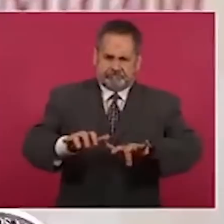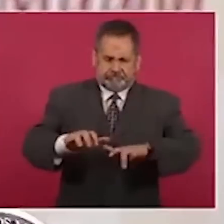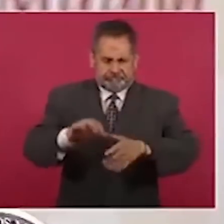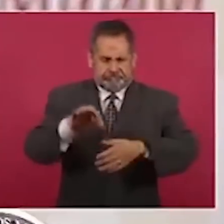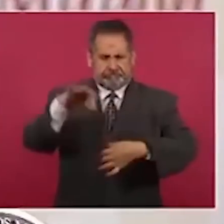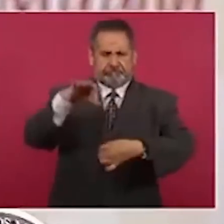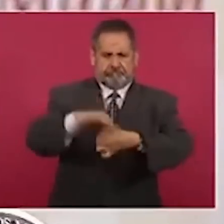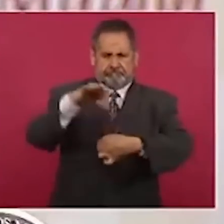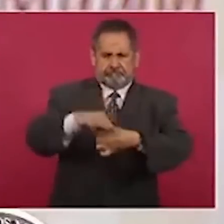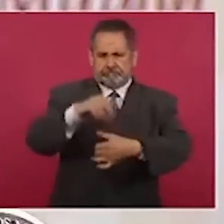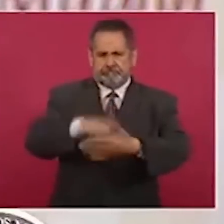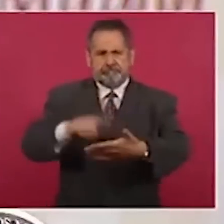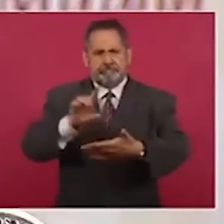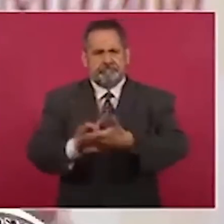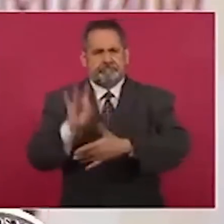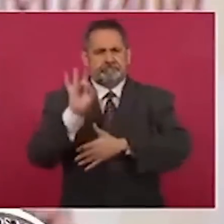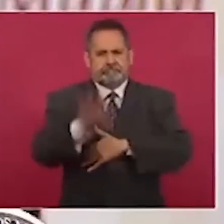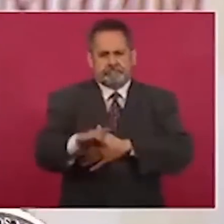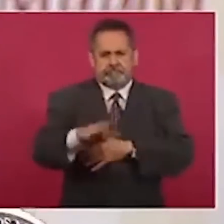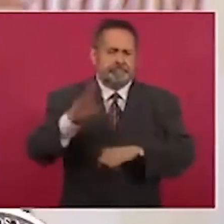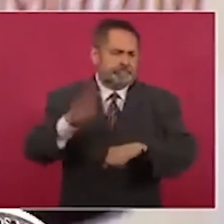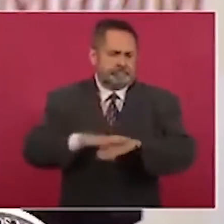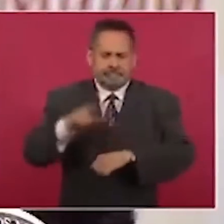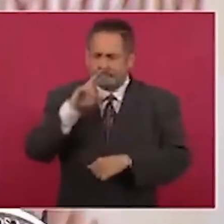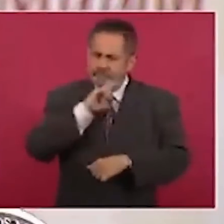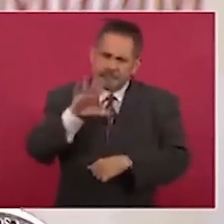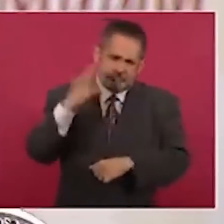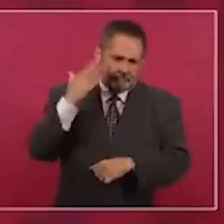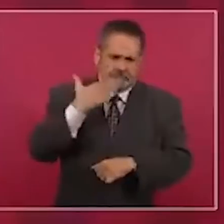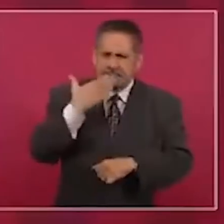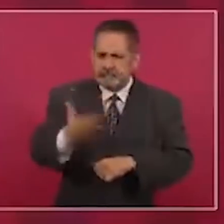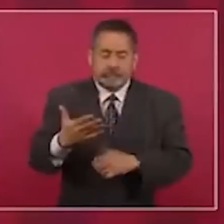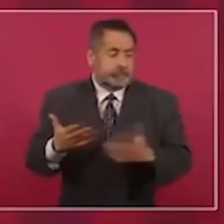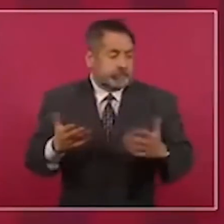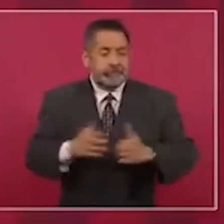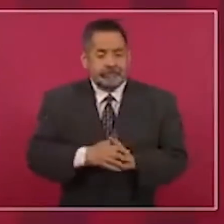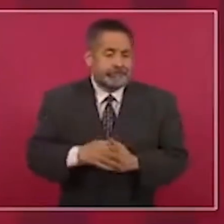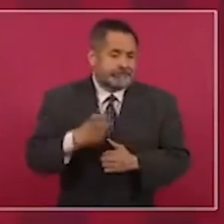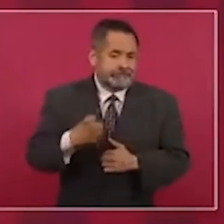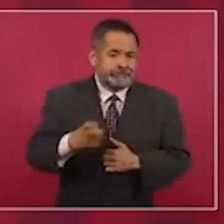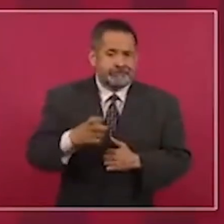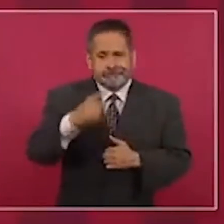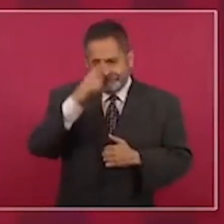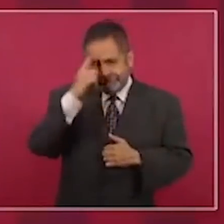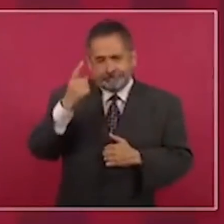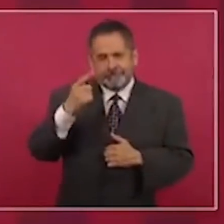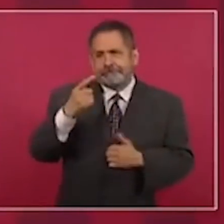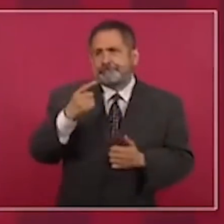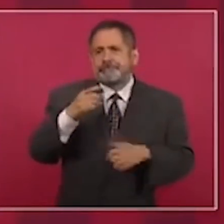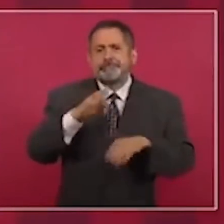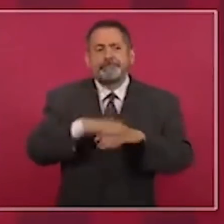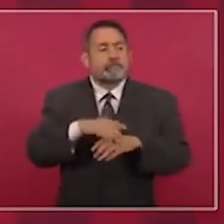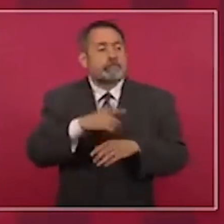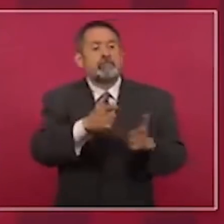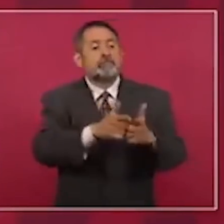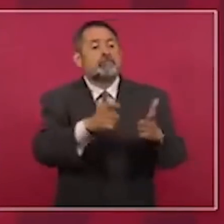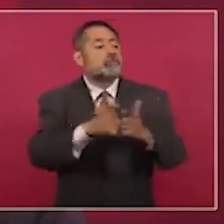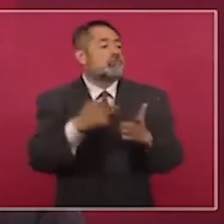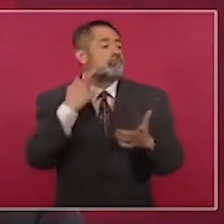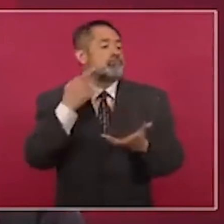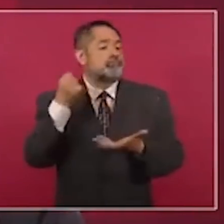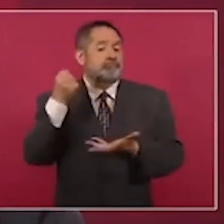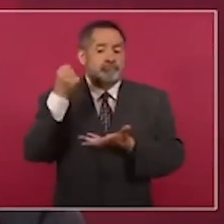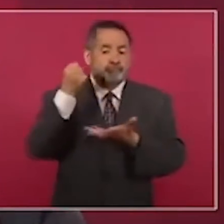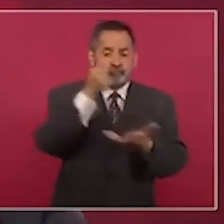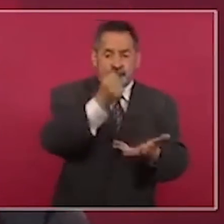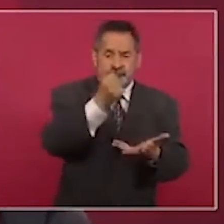un procedimiento más ágil. Y finalmente, pues se reduce también el financiamiento a los partidos políticos.